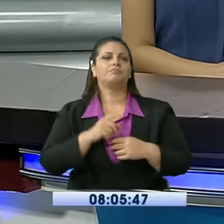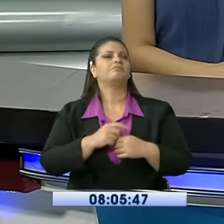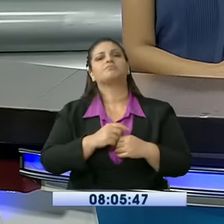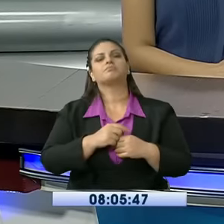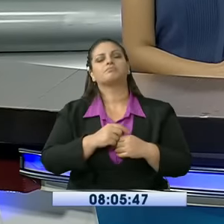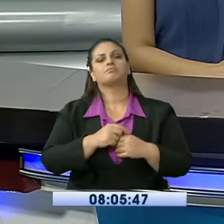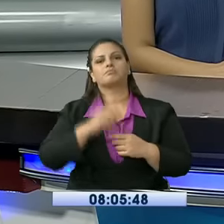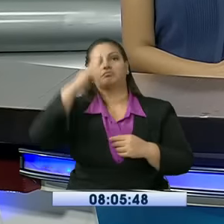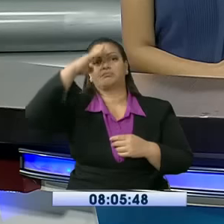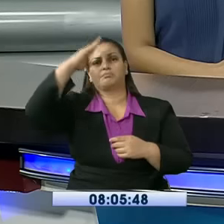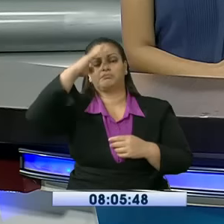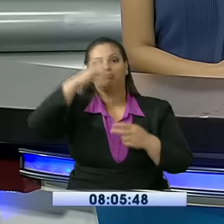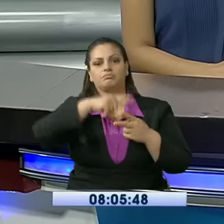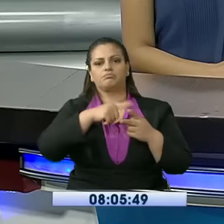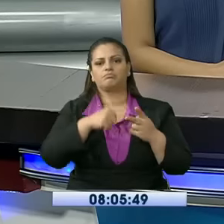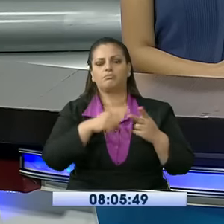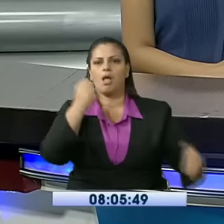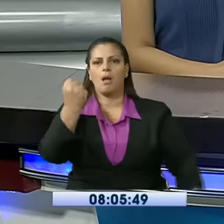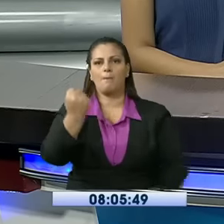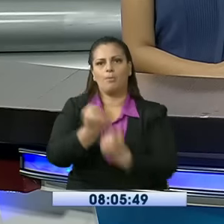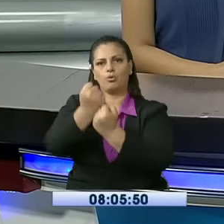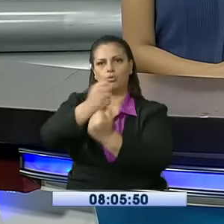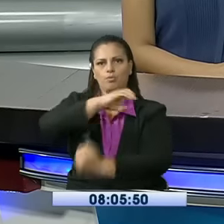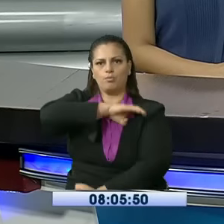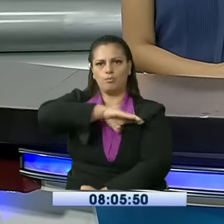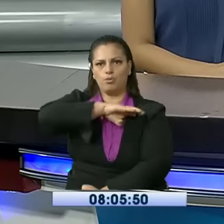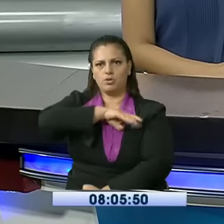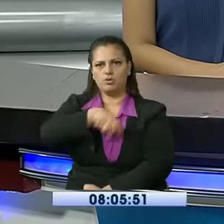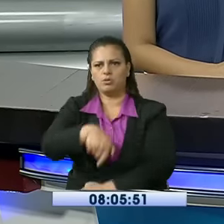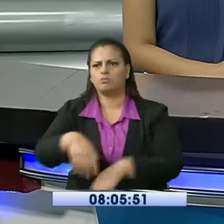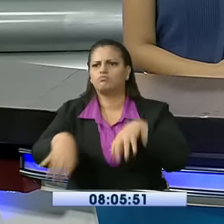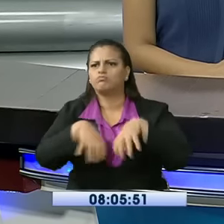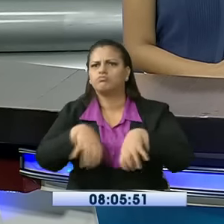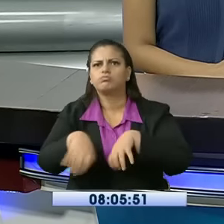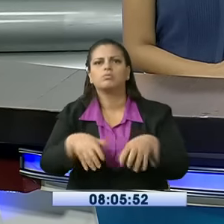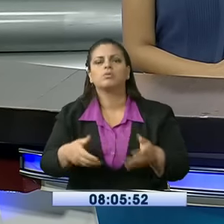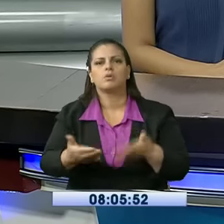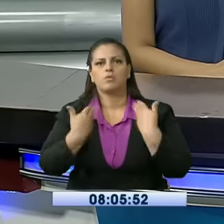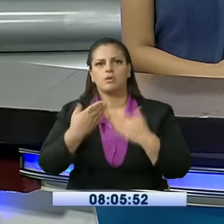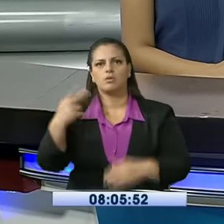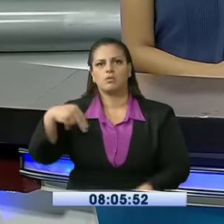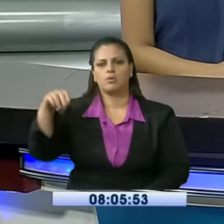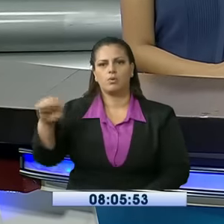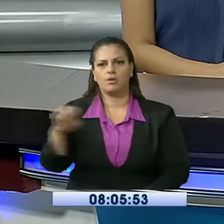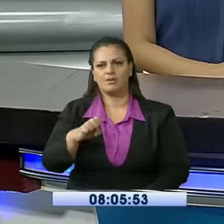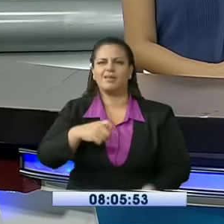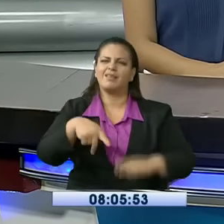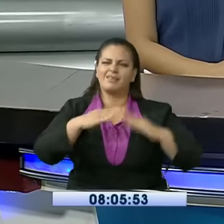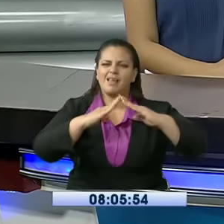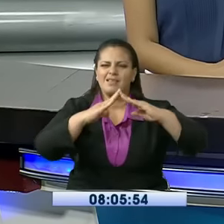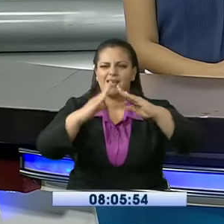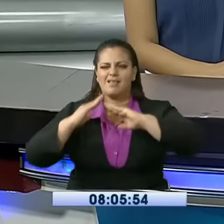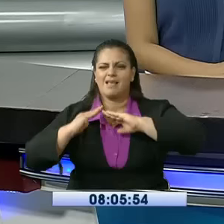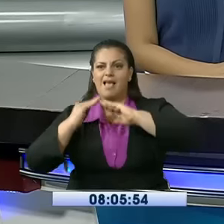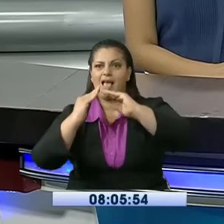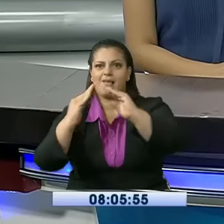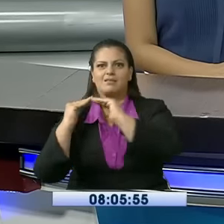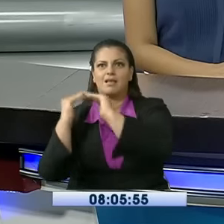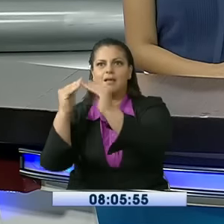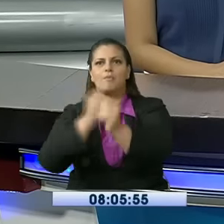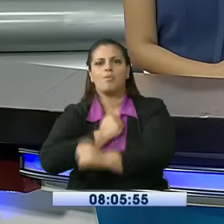intervención en el sector de sociovivienda 2, esto es al noroeste de Guayaquil. El mega operativo estuvo encabezado por el gobernador de la provincia del Guayas